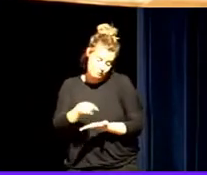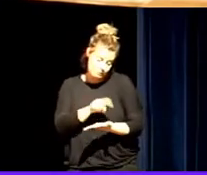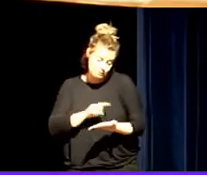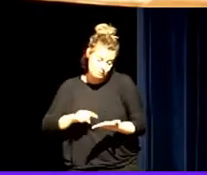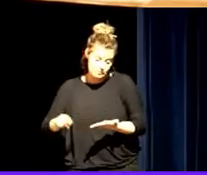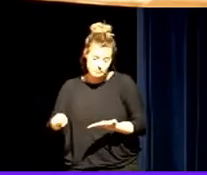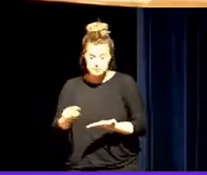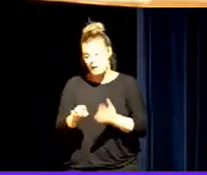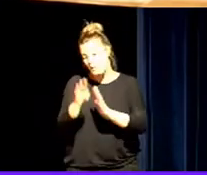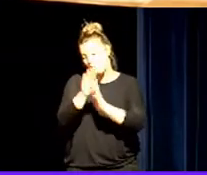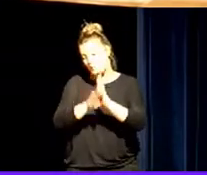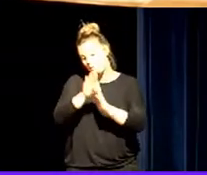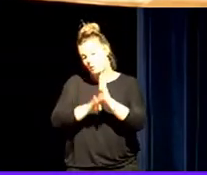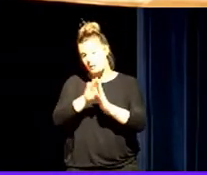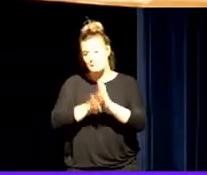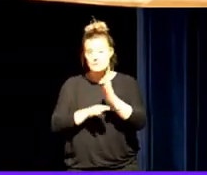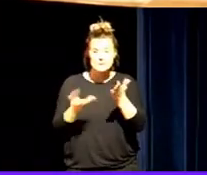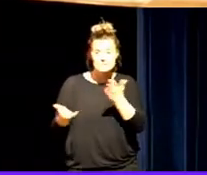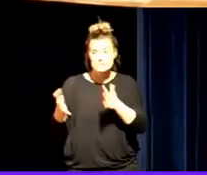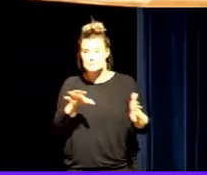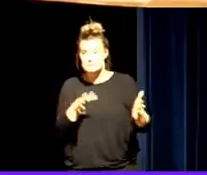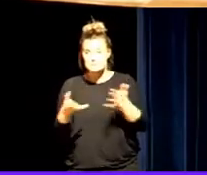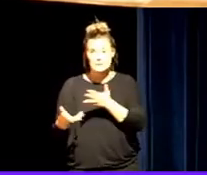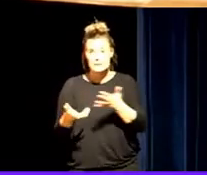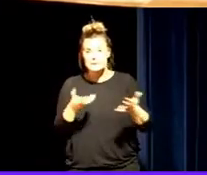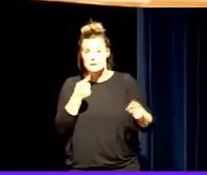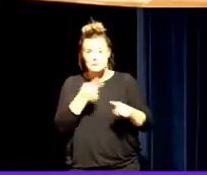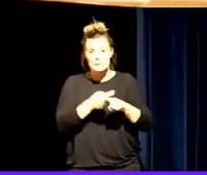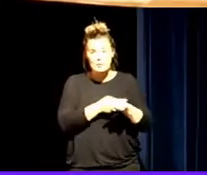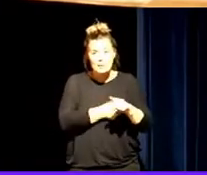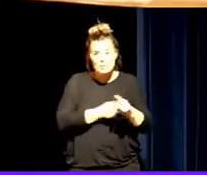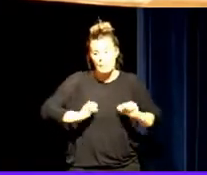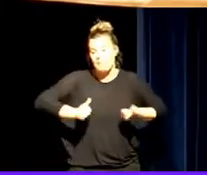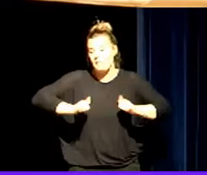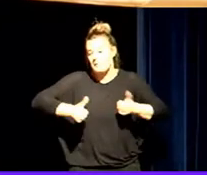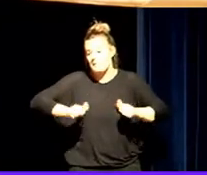sea, con programas pilotos que luego cuesta mantener.